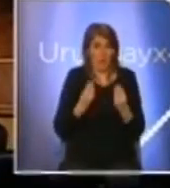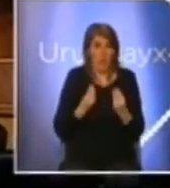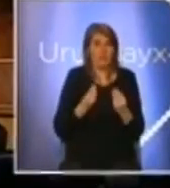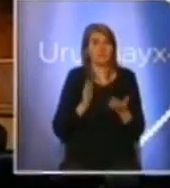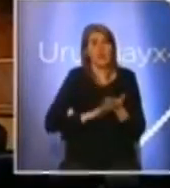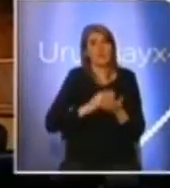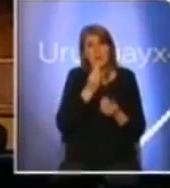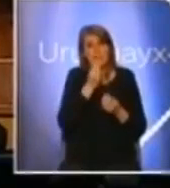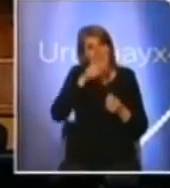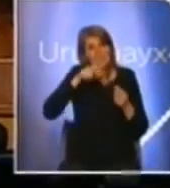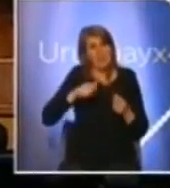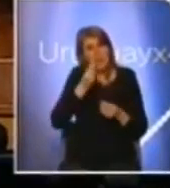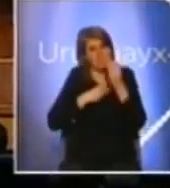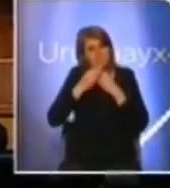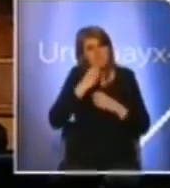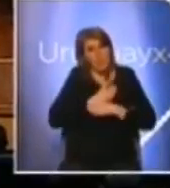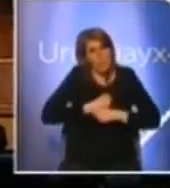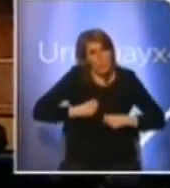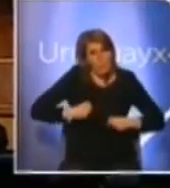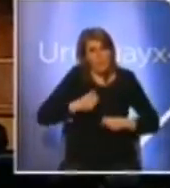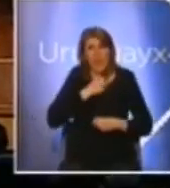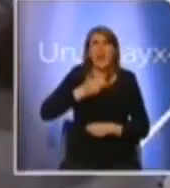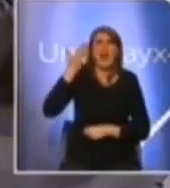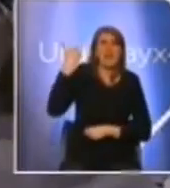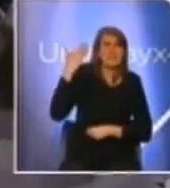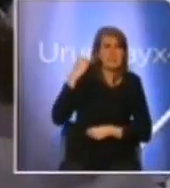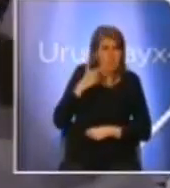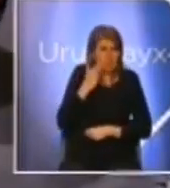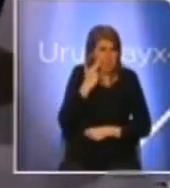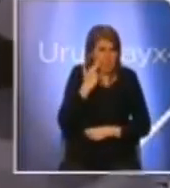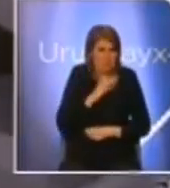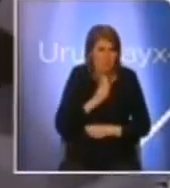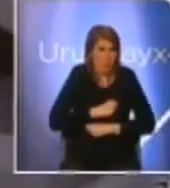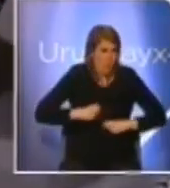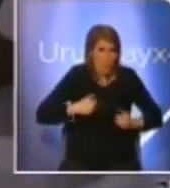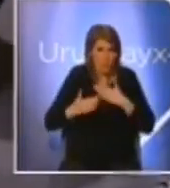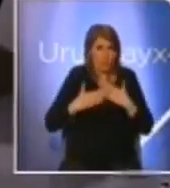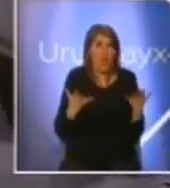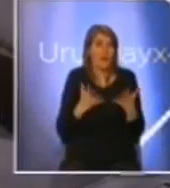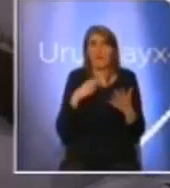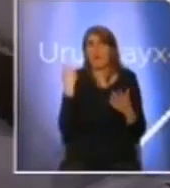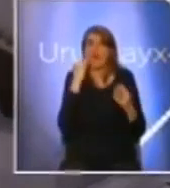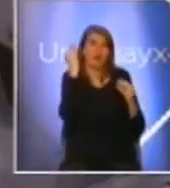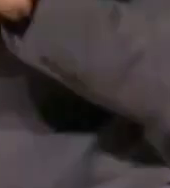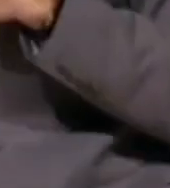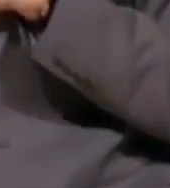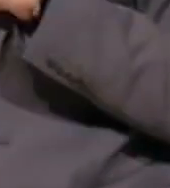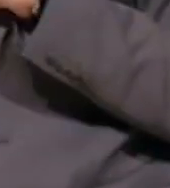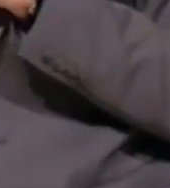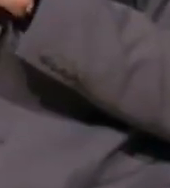obesidad. La obesidad hace 40, 50 años nadie tenía importancia de eso. Y hoy es un problema muy relevante, es un problema nuevo.